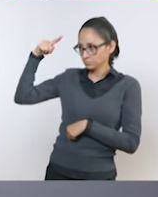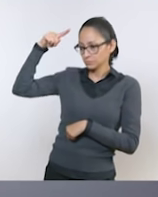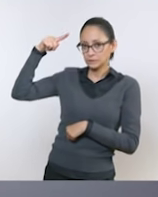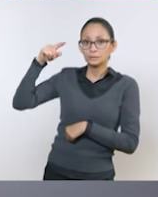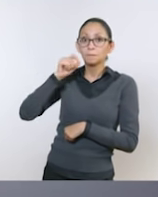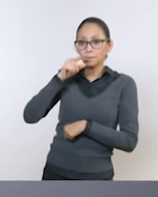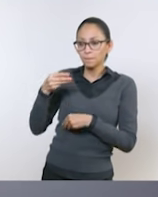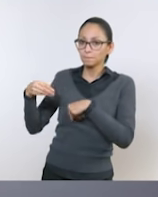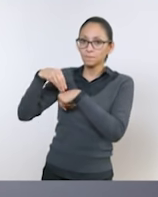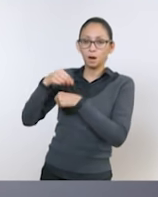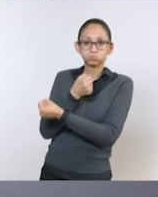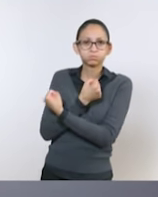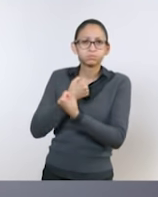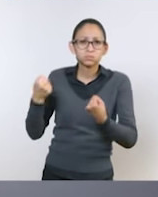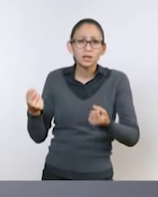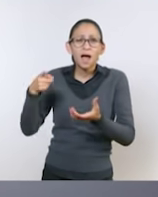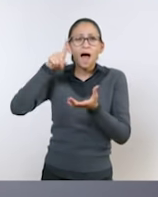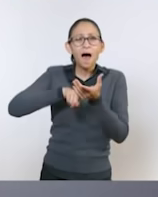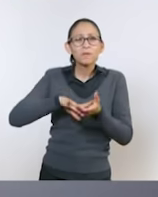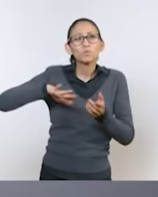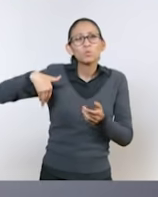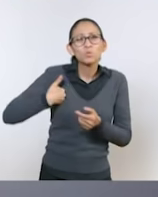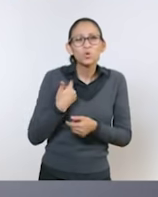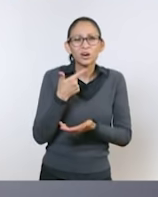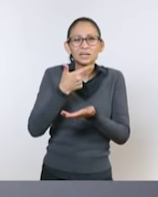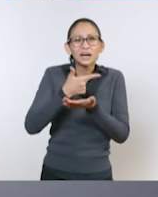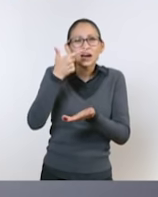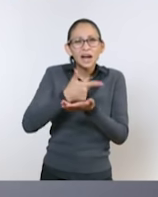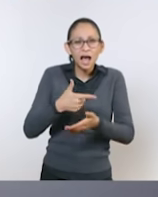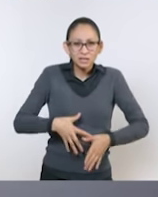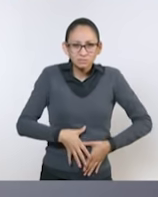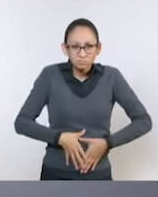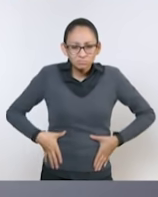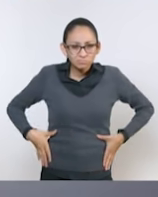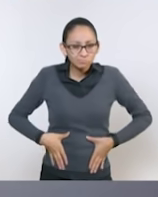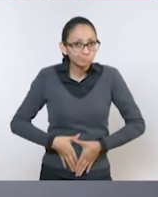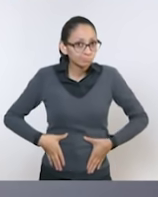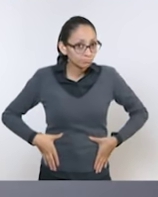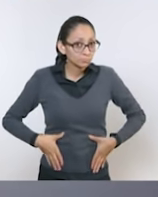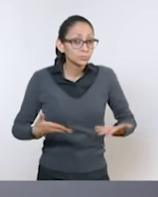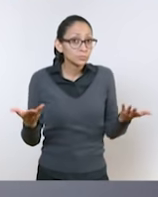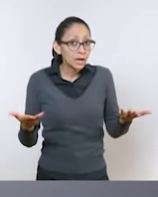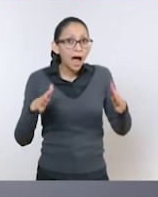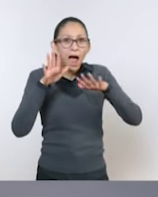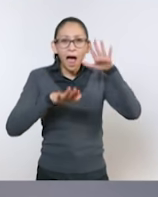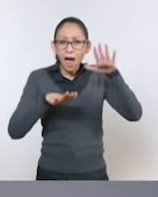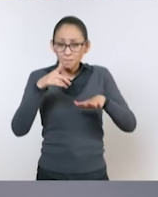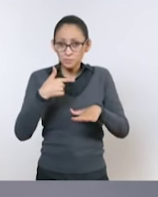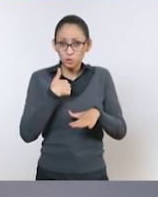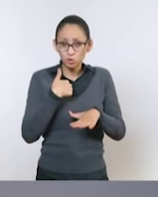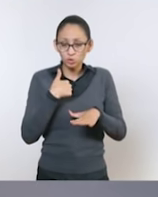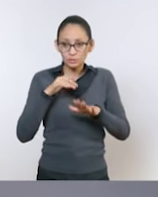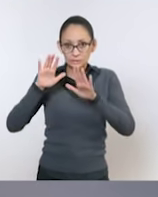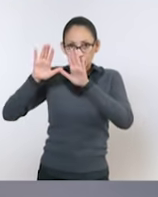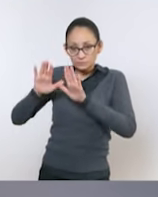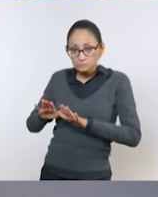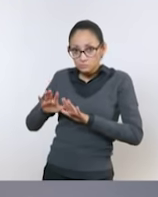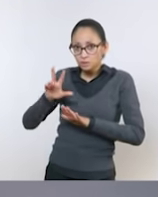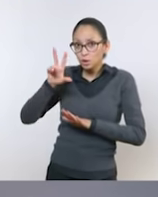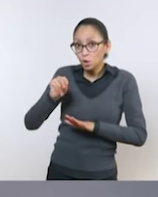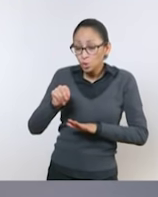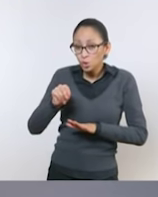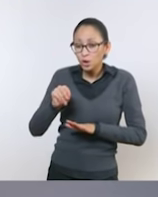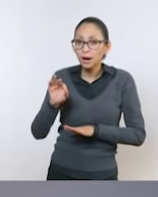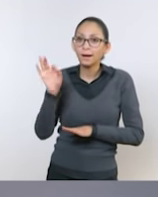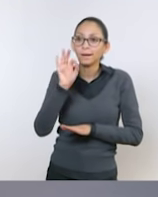estatura y se relaciona con la acumulación excesiva de grasa, especialmente en el abdomen. Algunas veces, si no